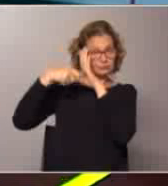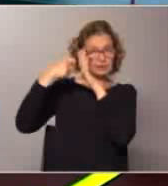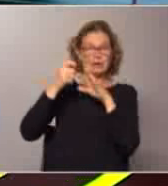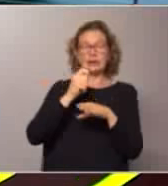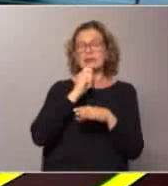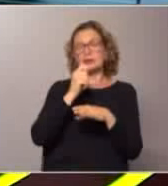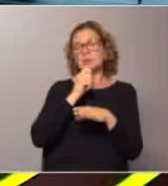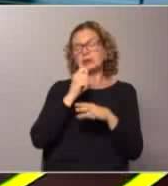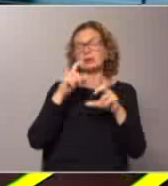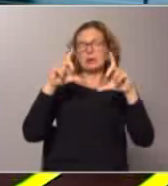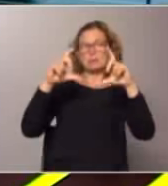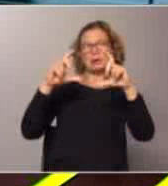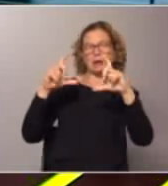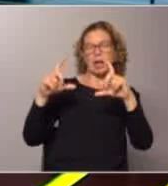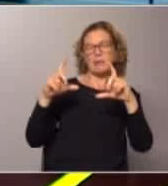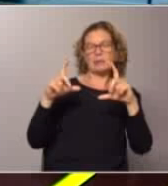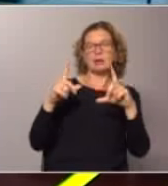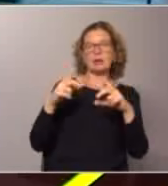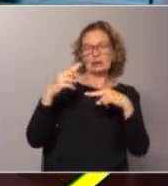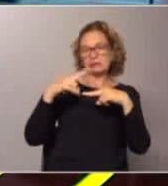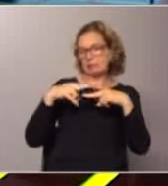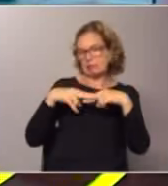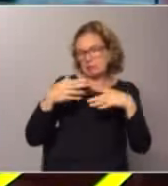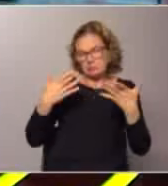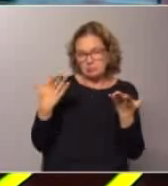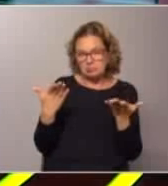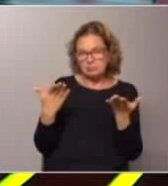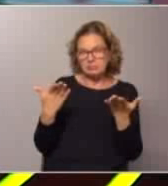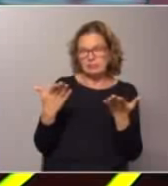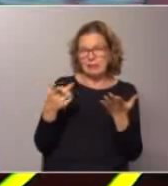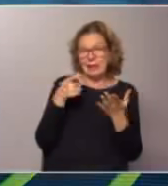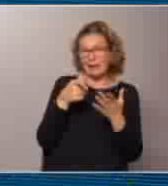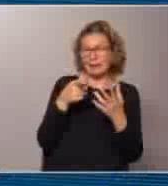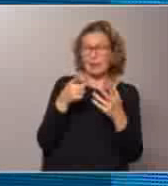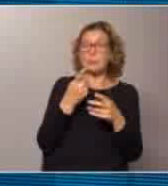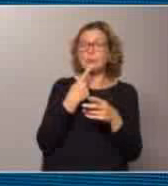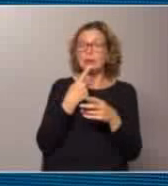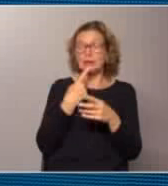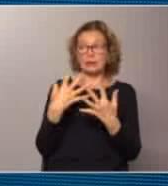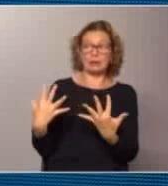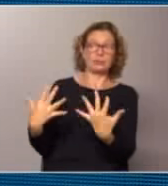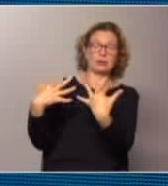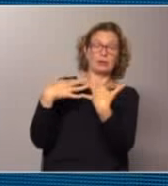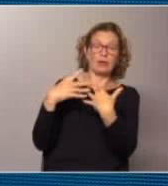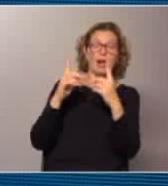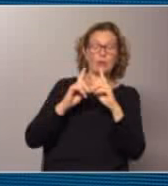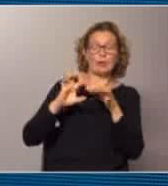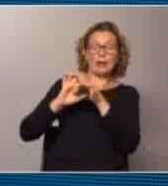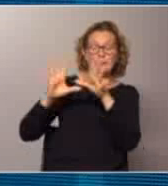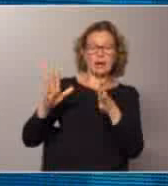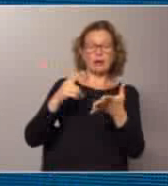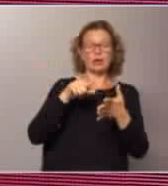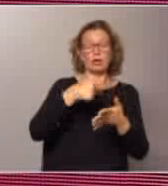entrevista reclame material web relacionado a esas políticas de inmigración algunas liberales y otras